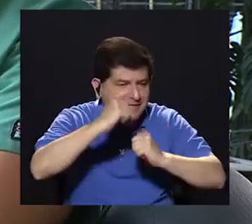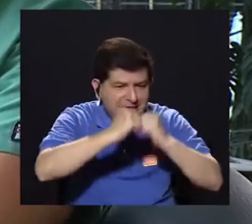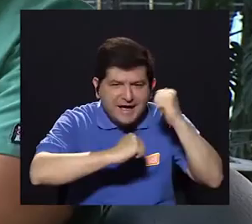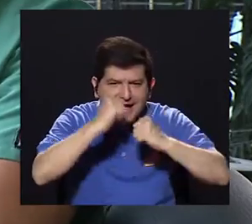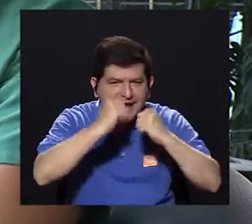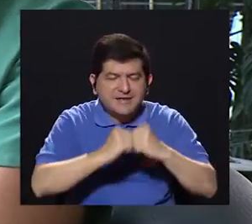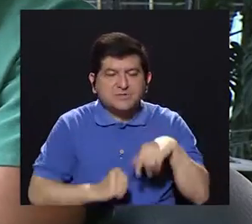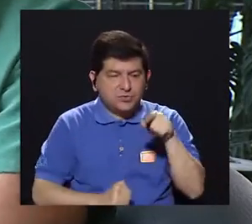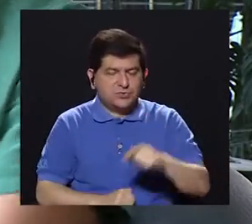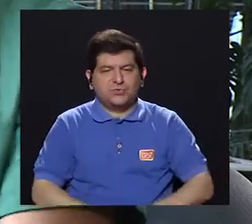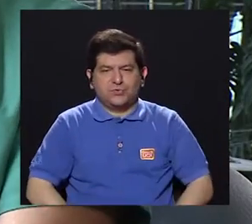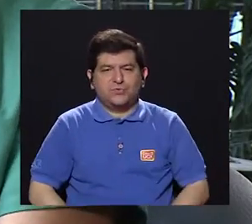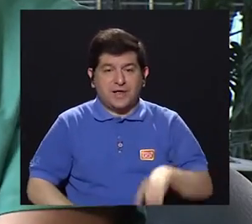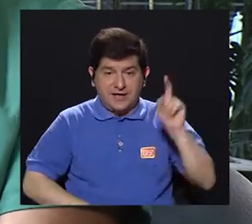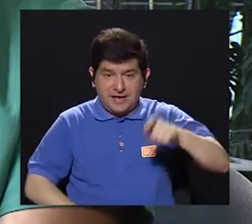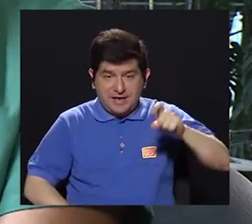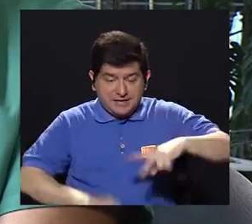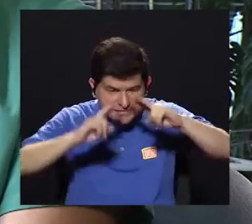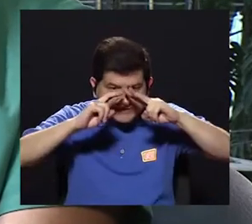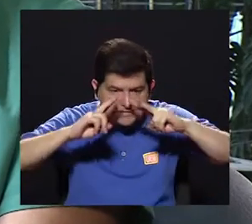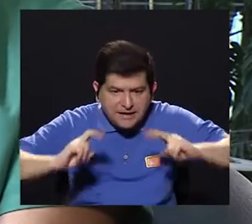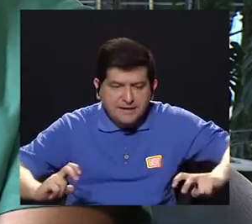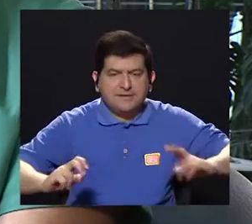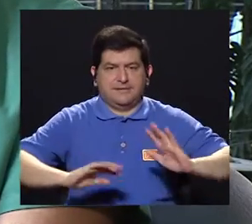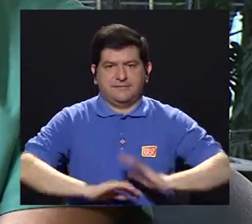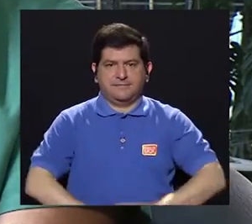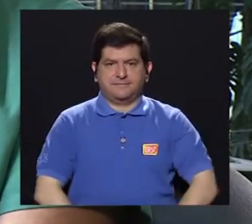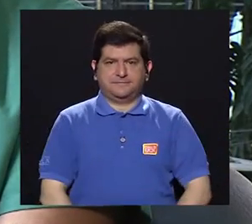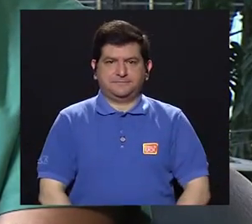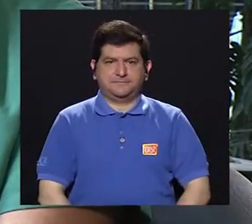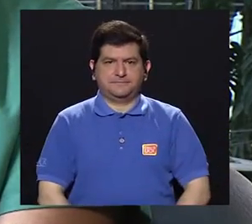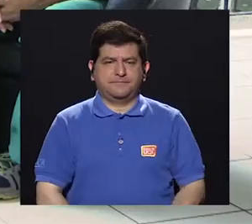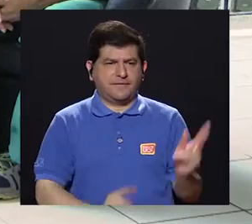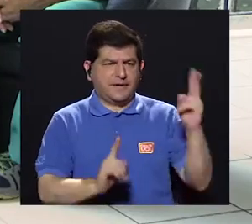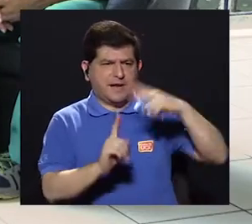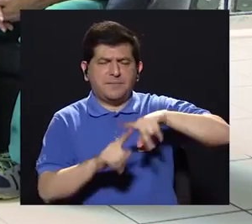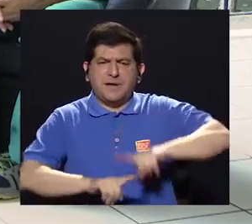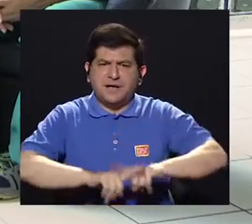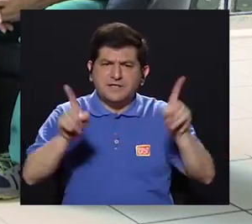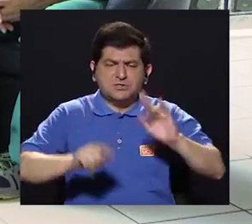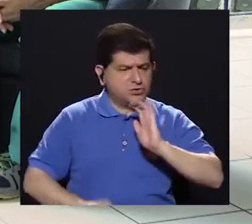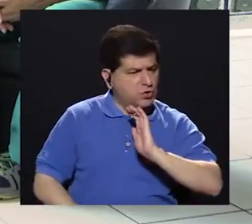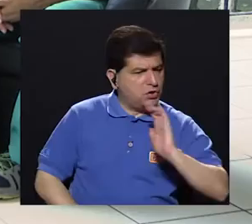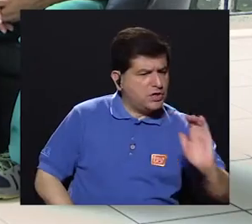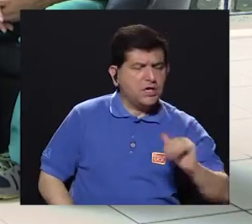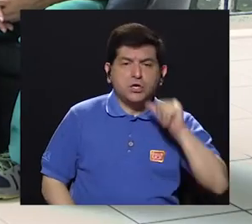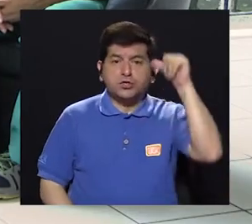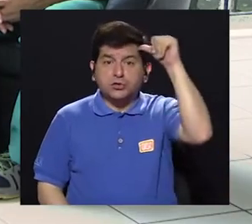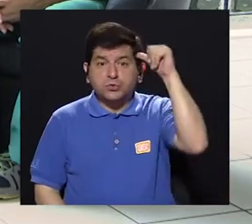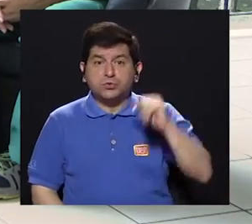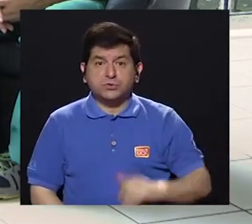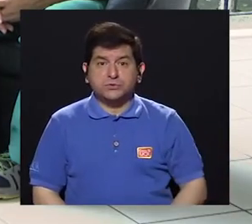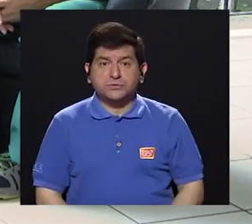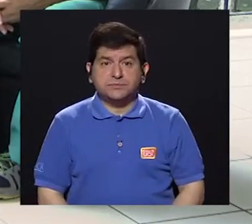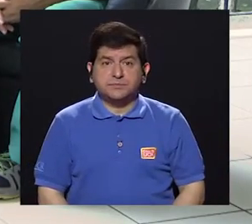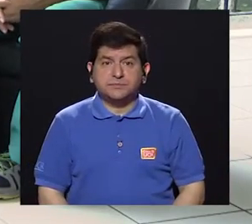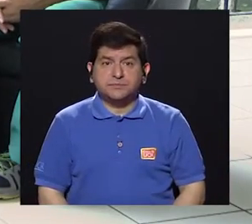la estructura que se está estudiando. ¿La aplicación es diferente para niños que para